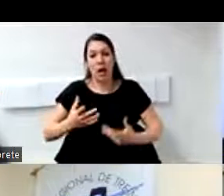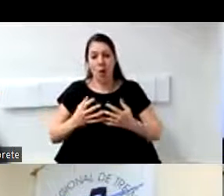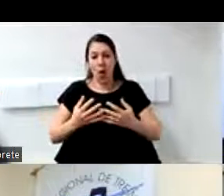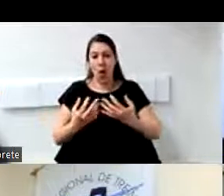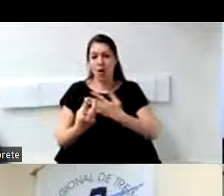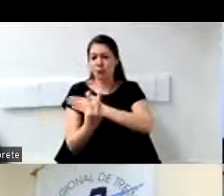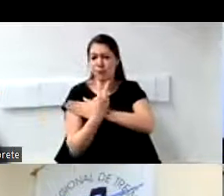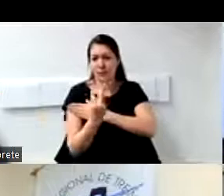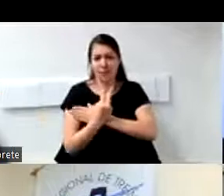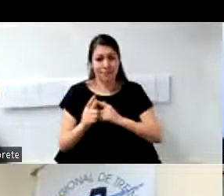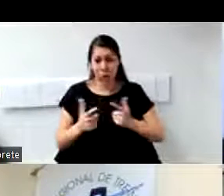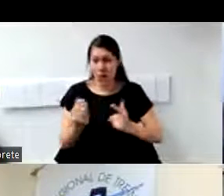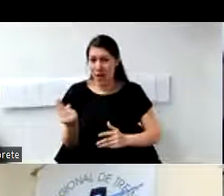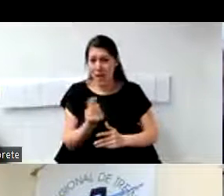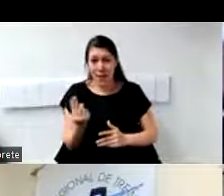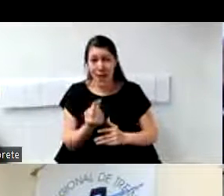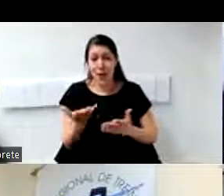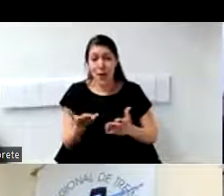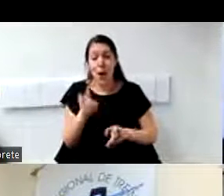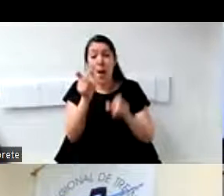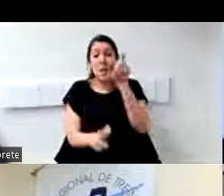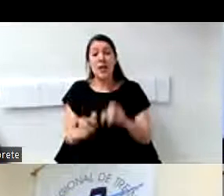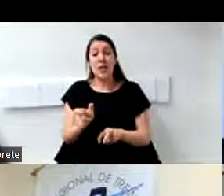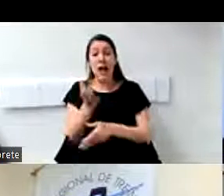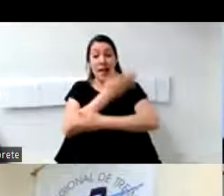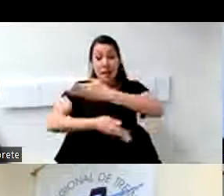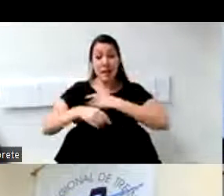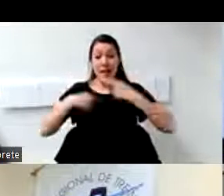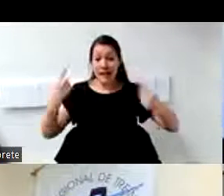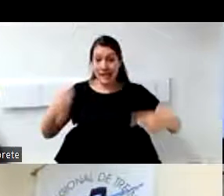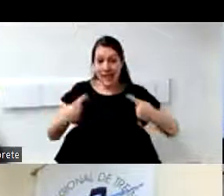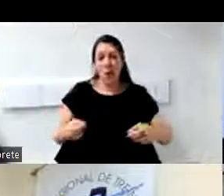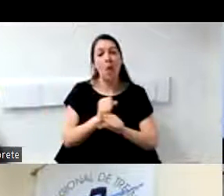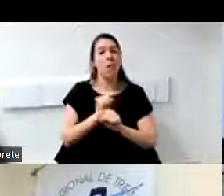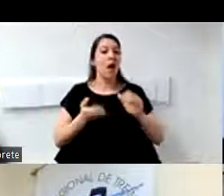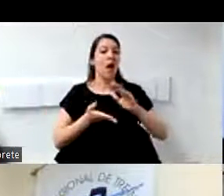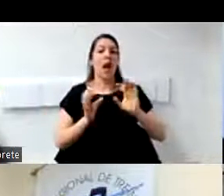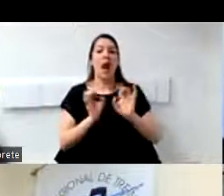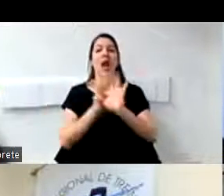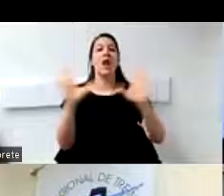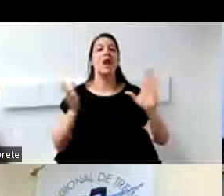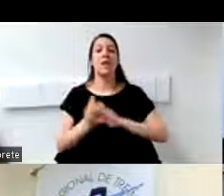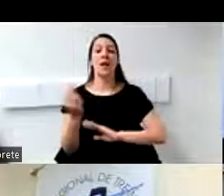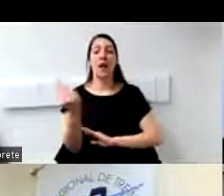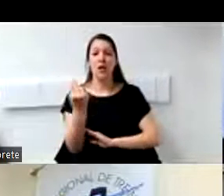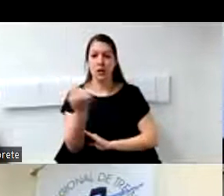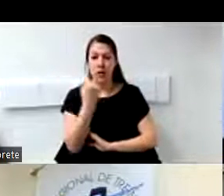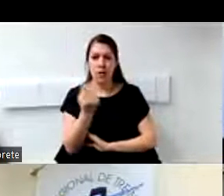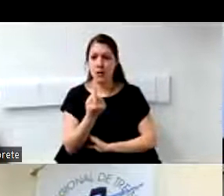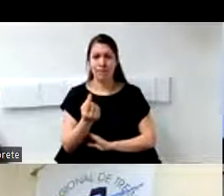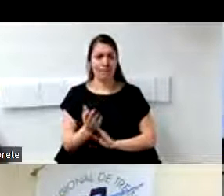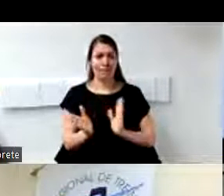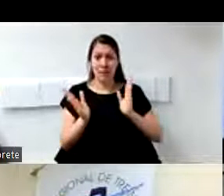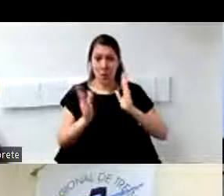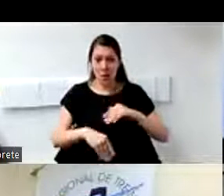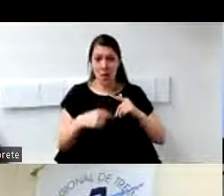que digamos la persona pueda ser independiente en ir al baño, ¿verdad? Entonces son cosas muy